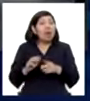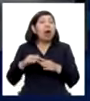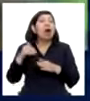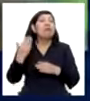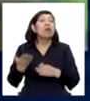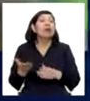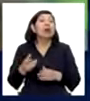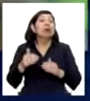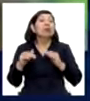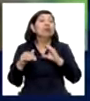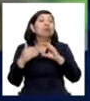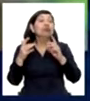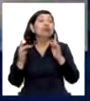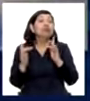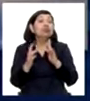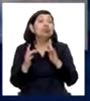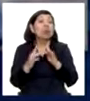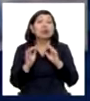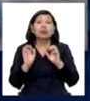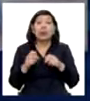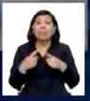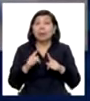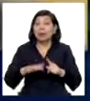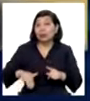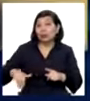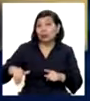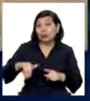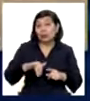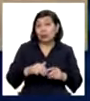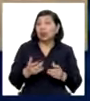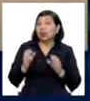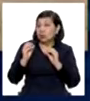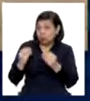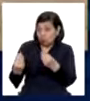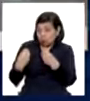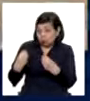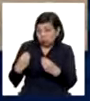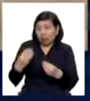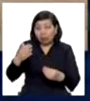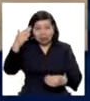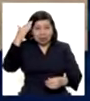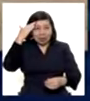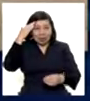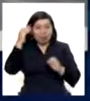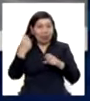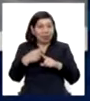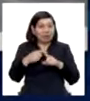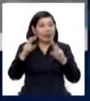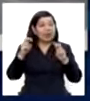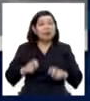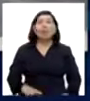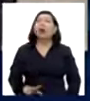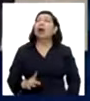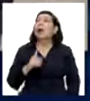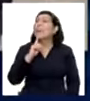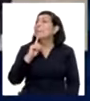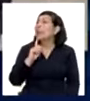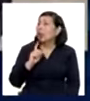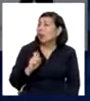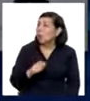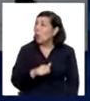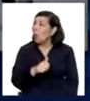afuera. Entonces esta plataforma permitía que todos se educaran y conocieran esos temas, ¿no? Claro que sí. Ahora, y